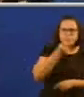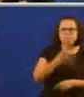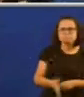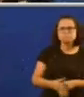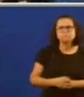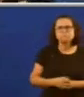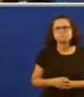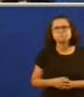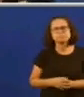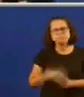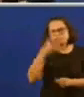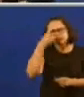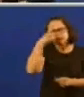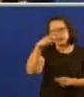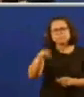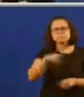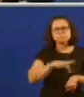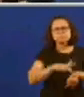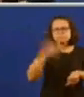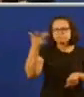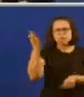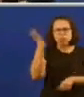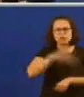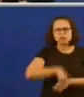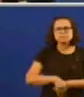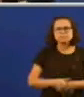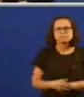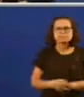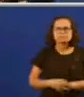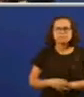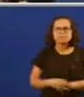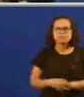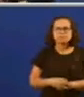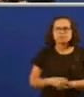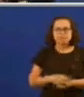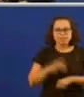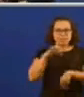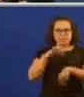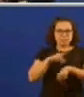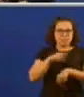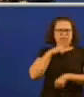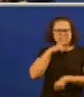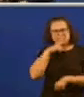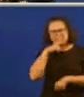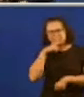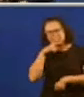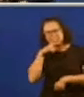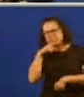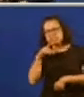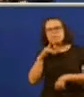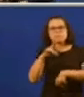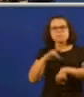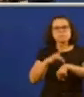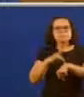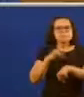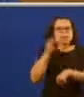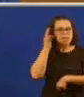Xa sabemos que alea súa sensibilidade. A súa médica solicita...